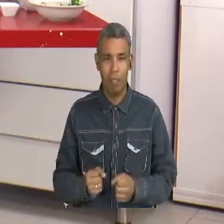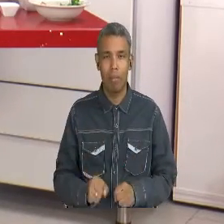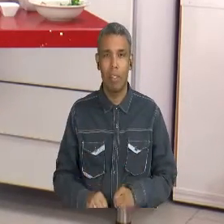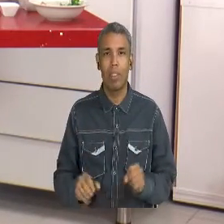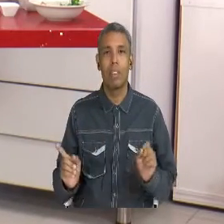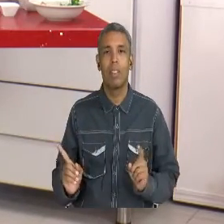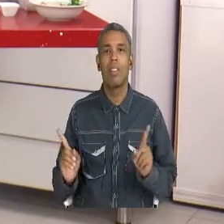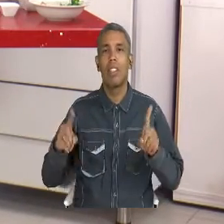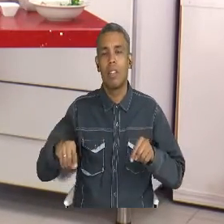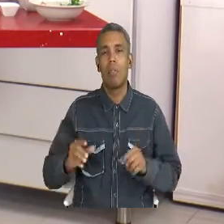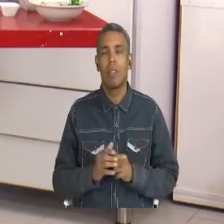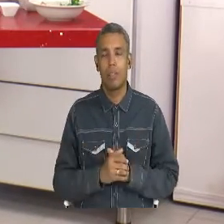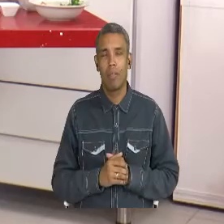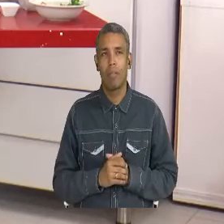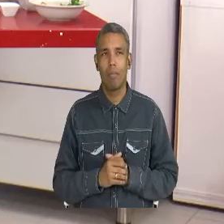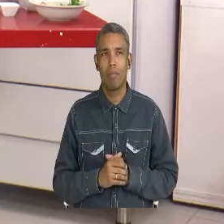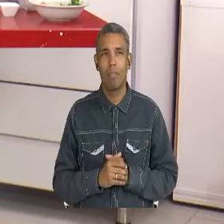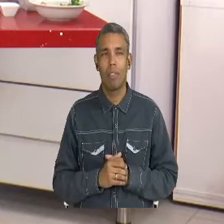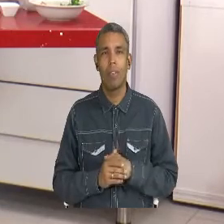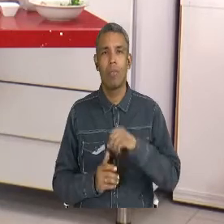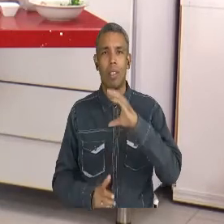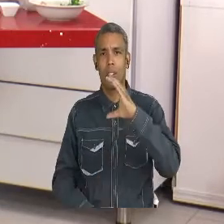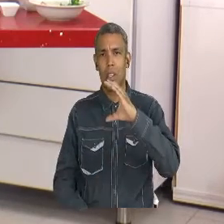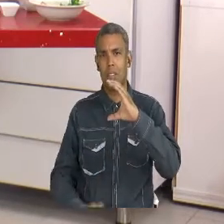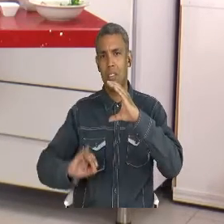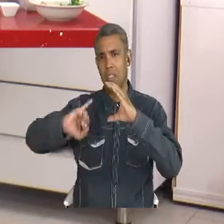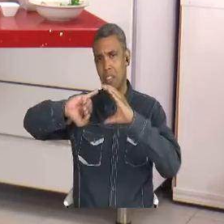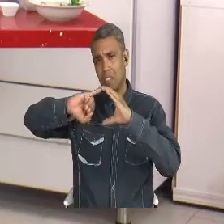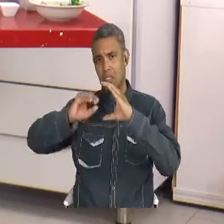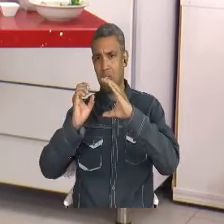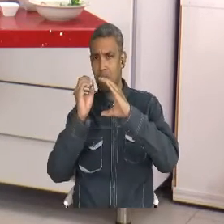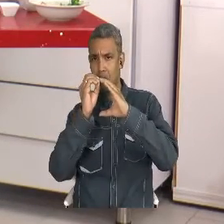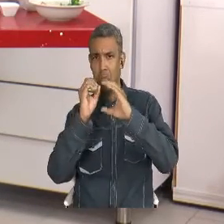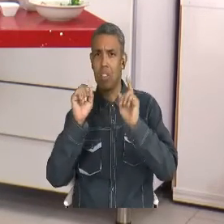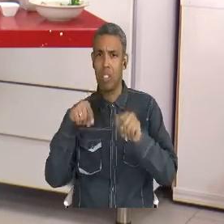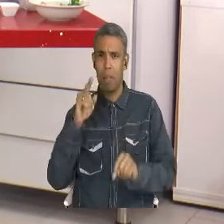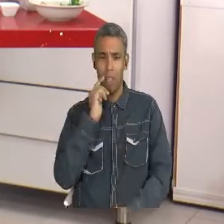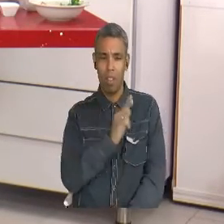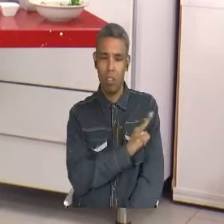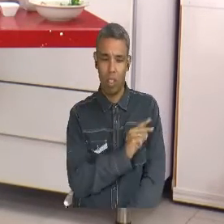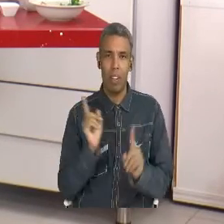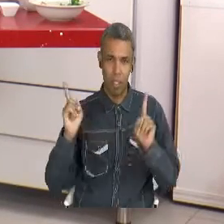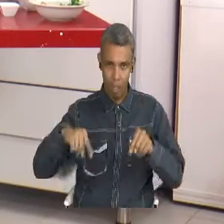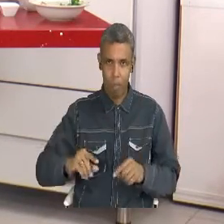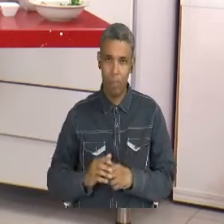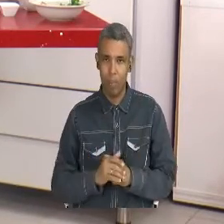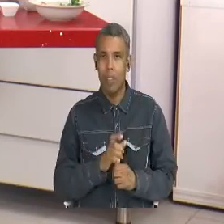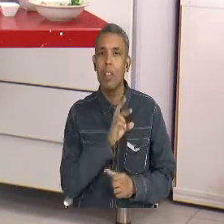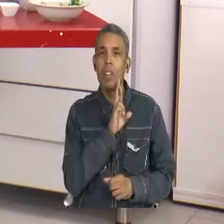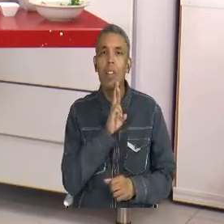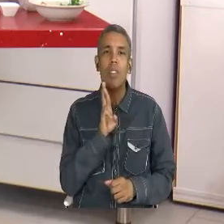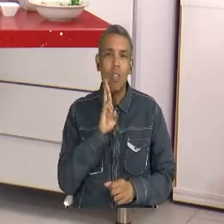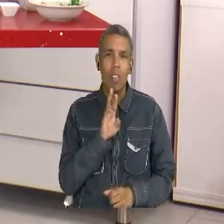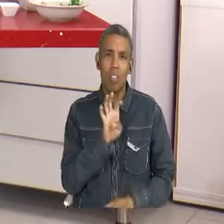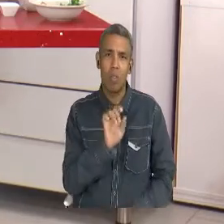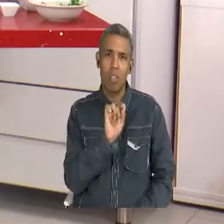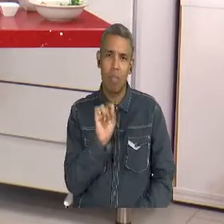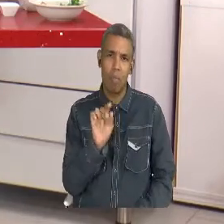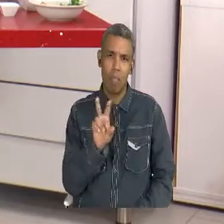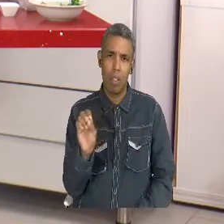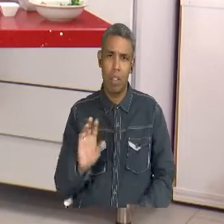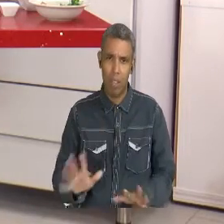en el Centro Comercial San Silvestre. San Silvestre, en el Hotel San Silvestre. Ya acá sabe, entonces. Voy a bueno, apagar. ¿Qué estás haciendo? Ya voy a apagar